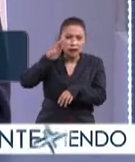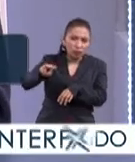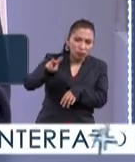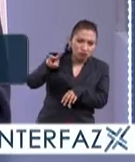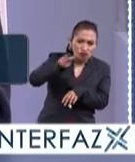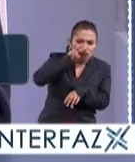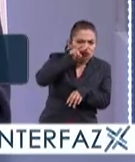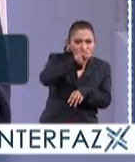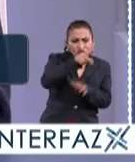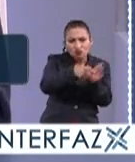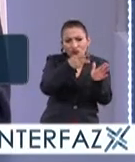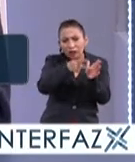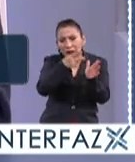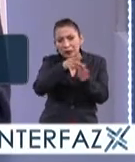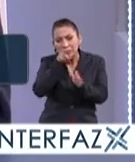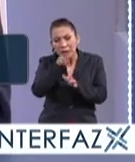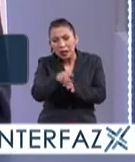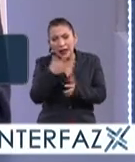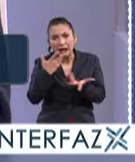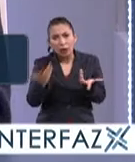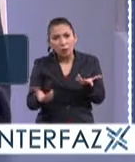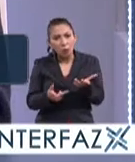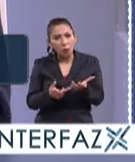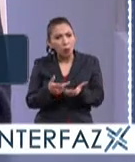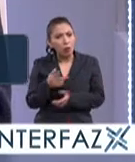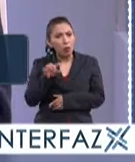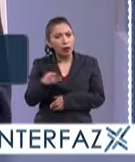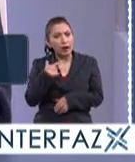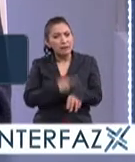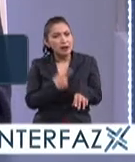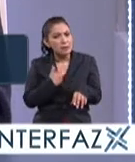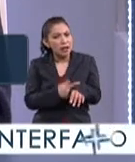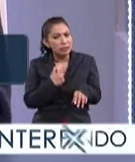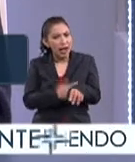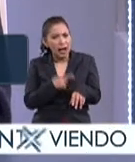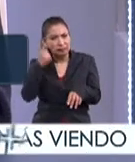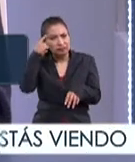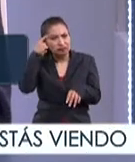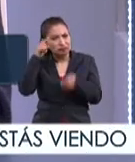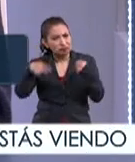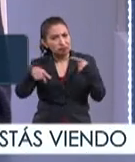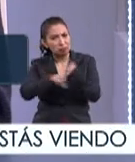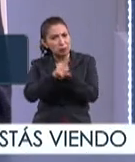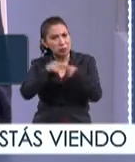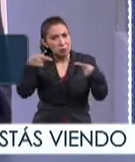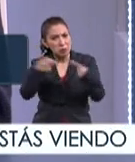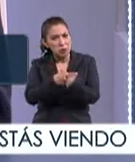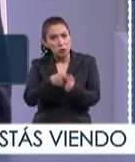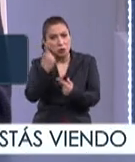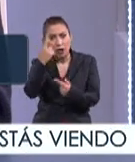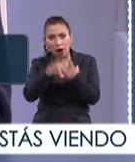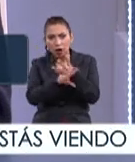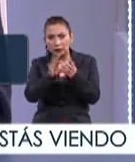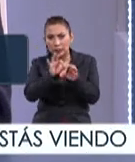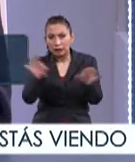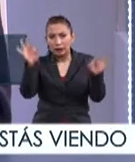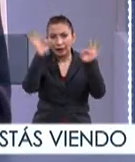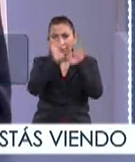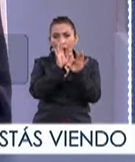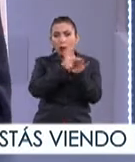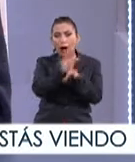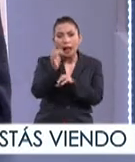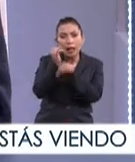que ha habido mucha prevalencia y a su vez mucha incidencia de los padecimientos neurológicos, y parte importante de esta disciplina